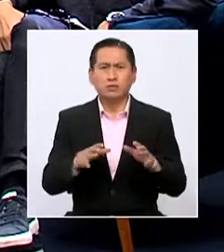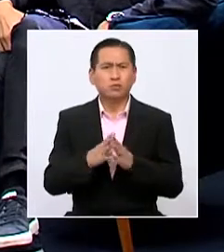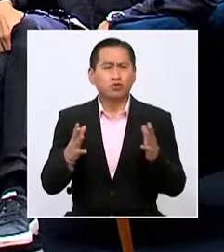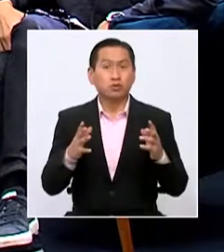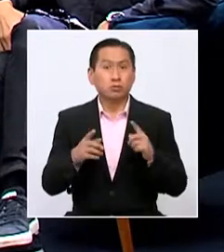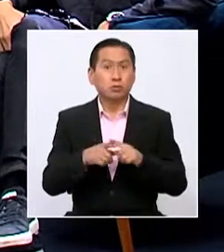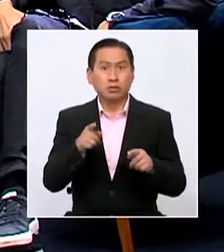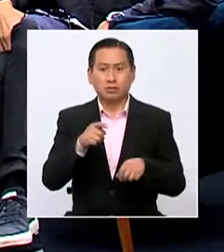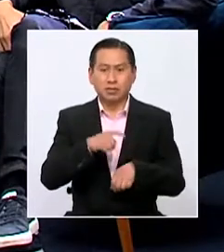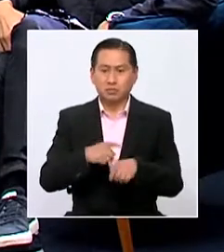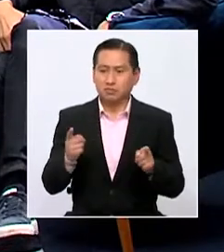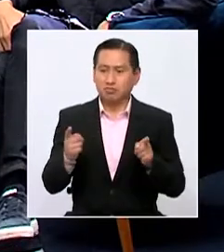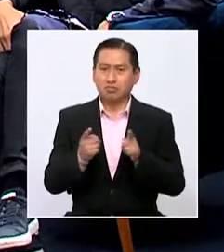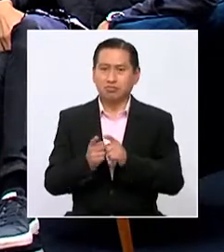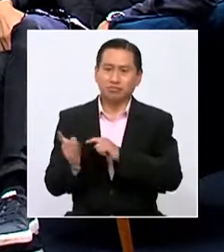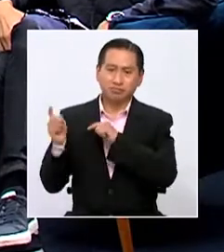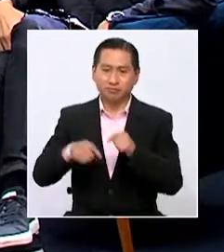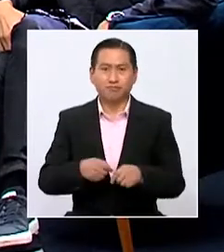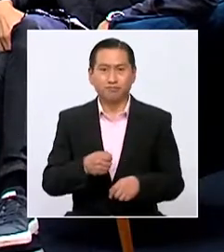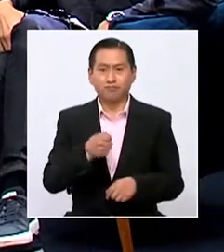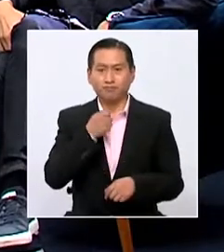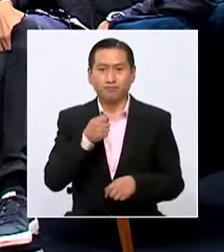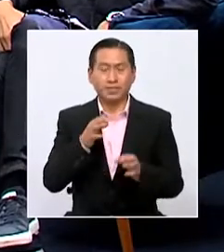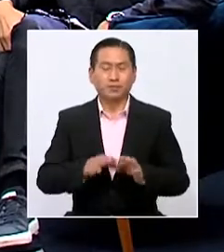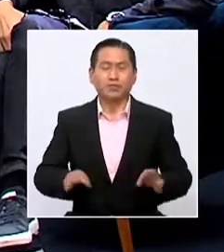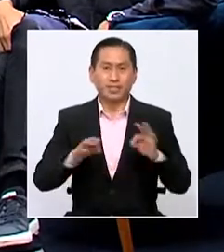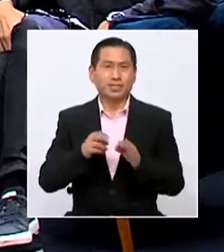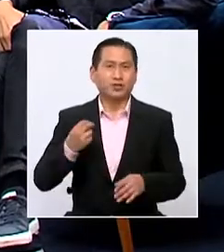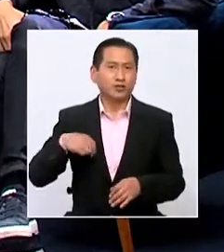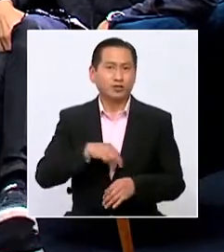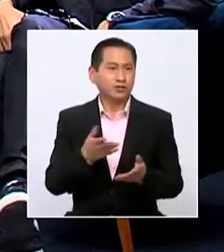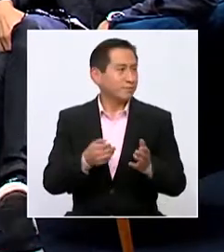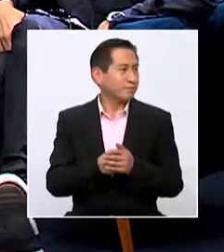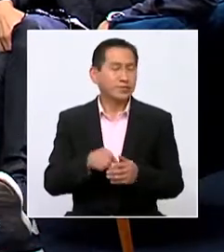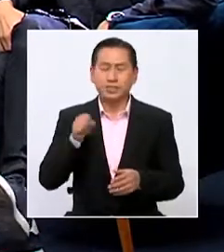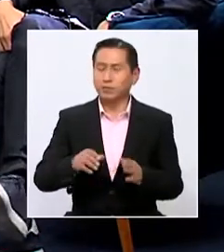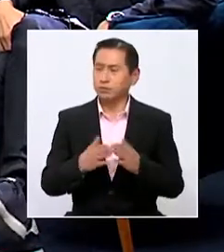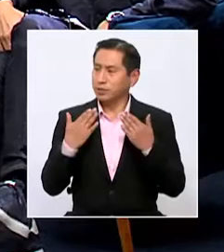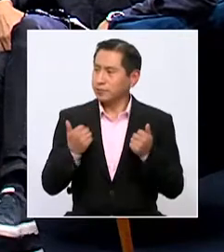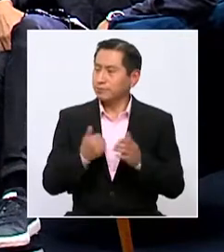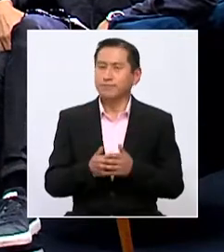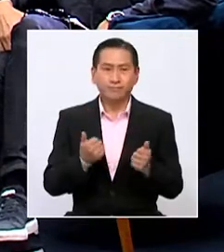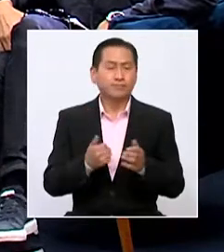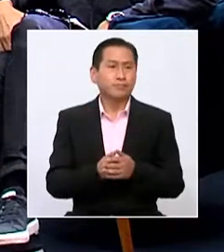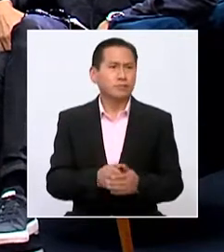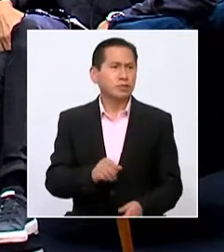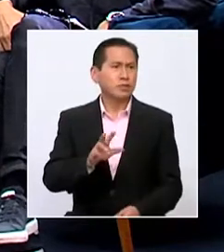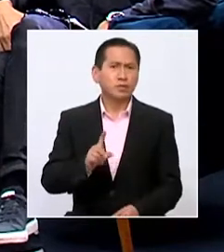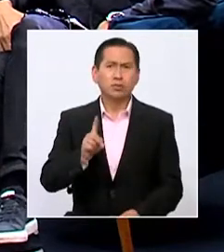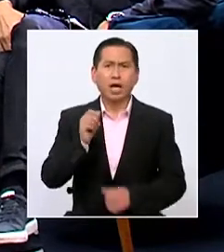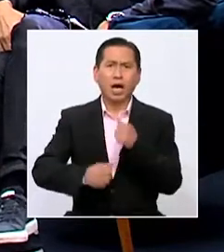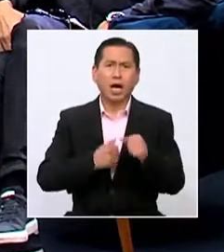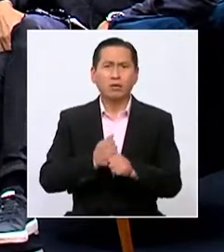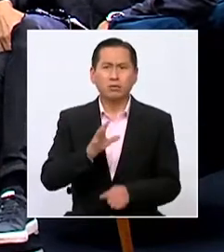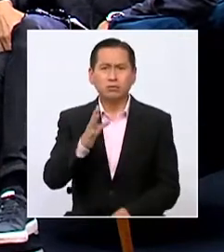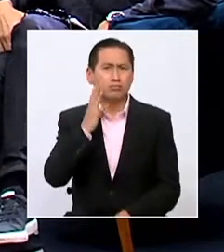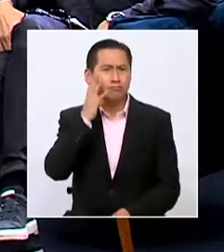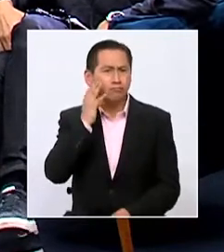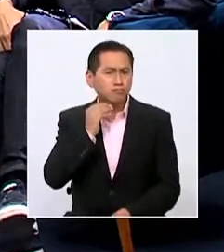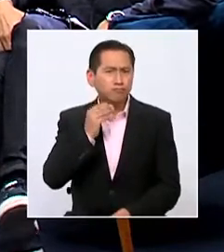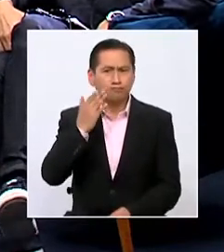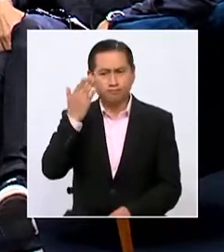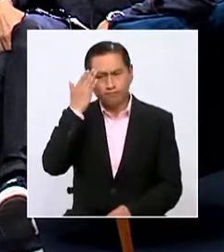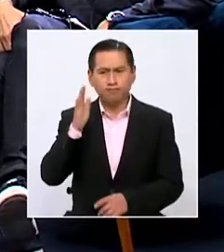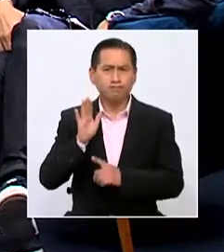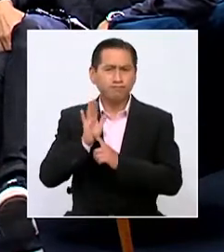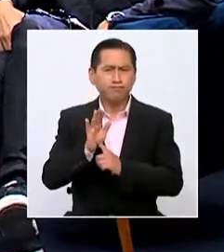darse un ratito para llegar a la prensa siempre es importante para nosotros. Claro que sí. Muchísimas gracias. 31 años trabajando en el ámbito de la creación de contenido,